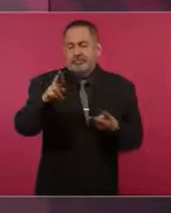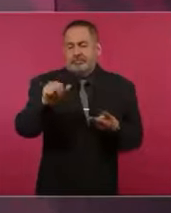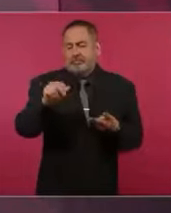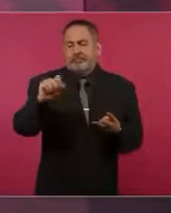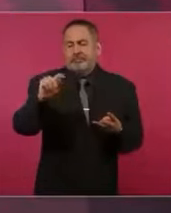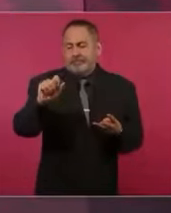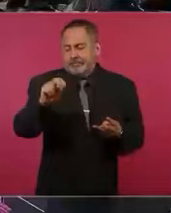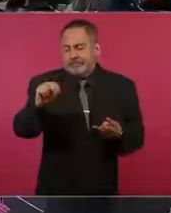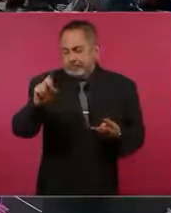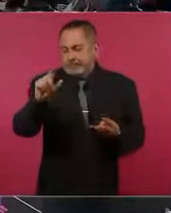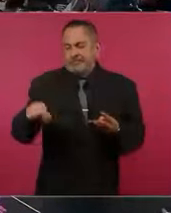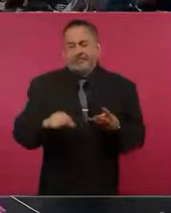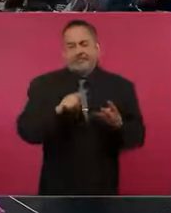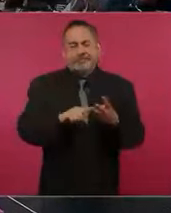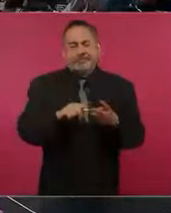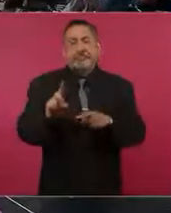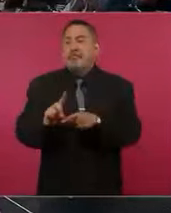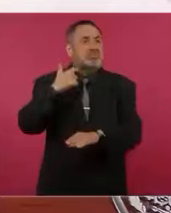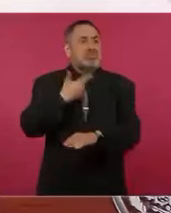Castañeda,